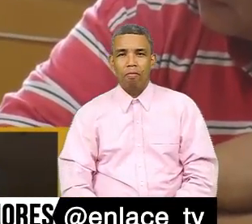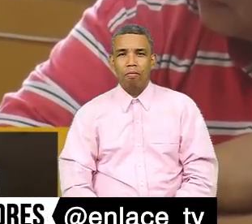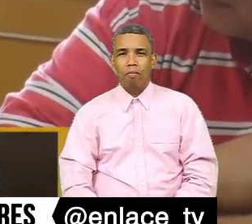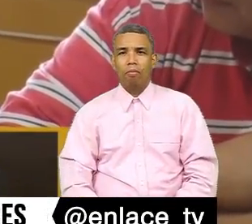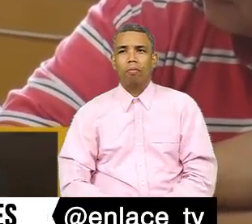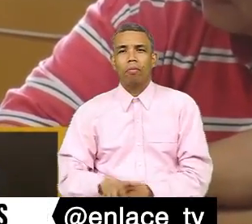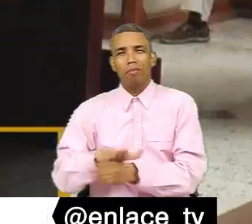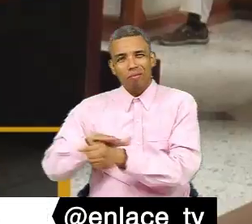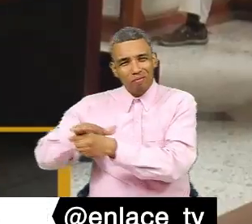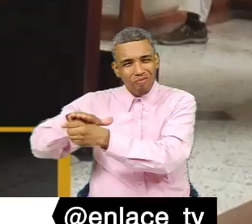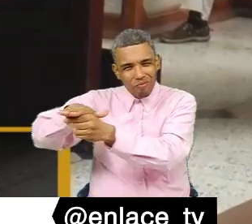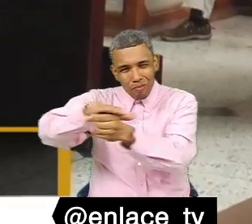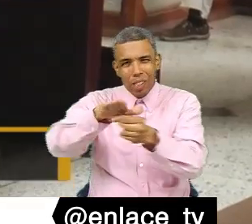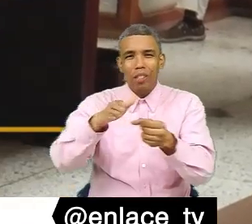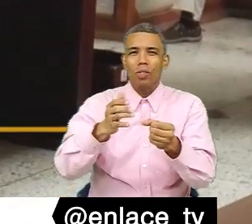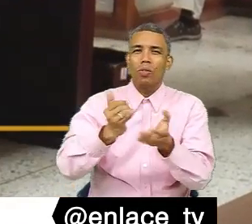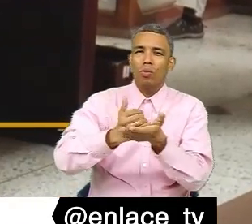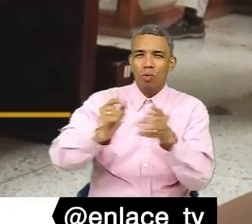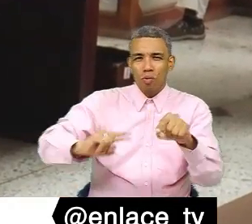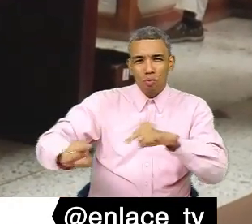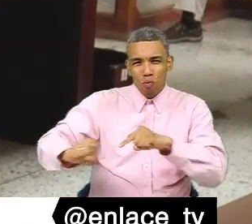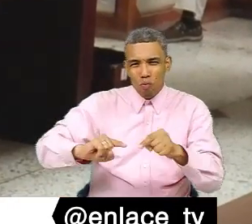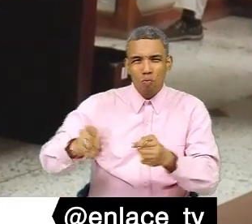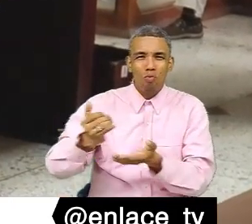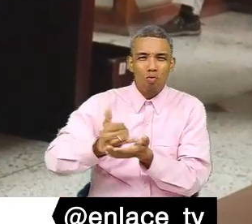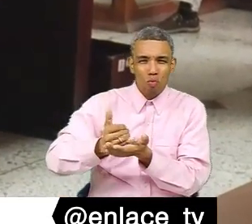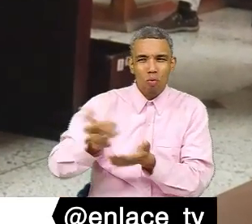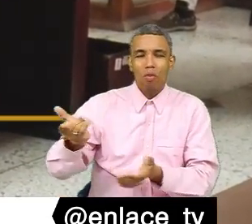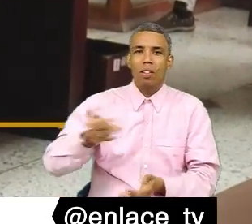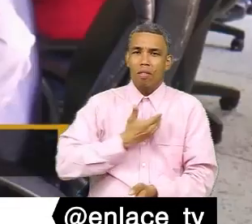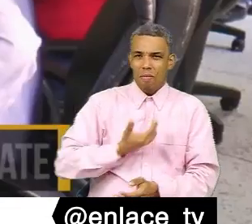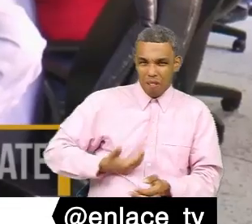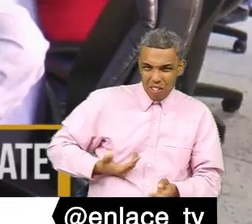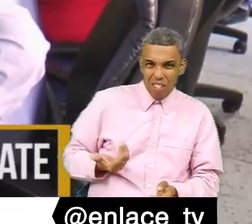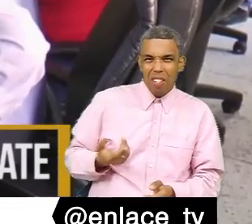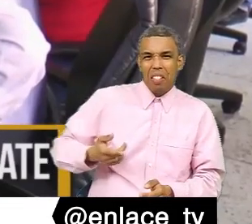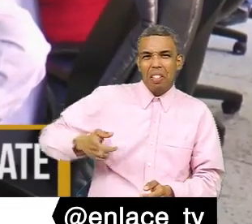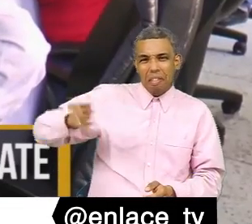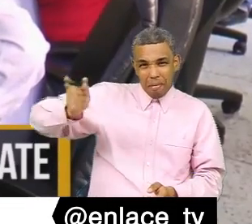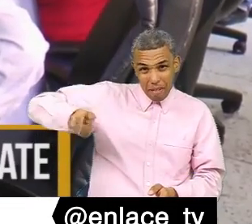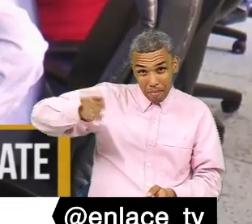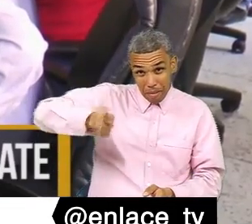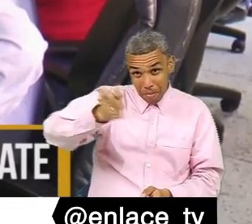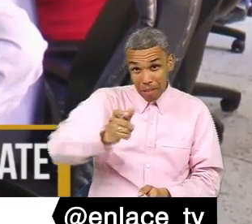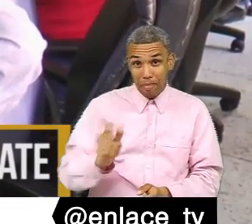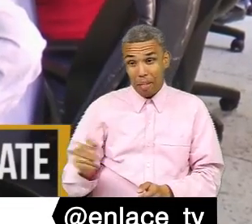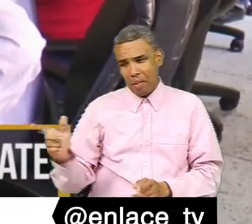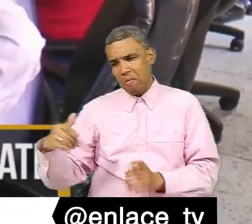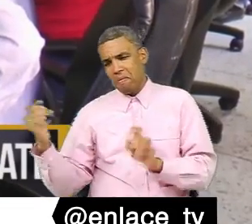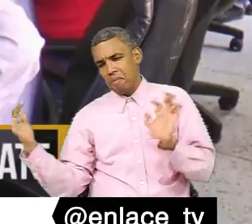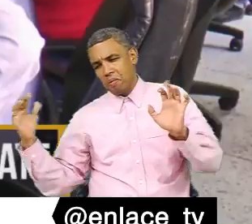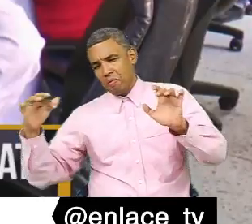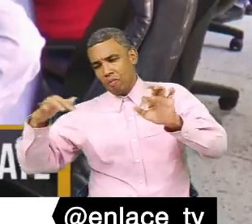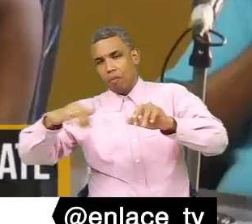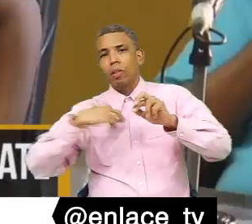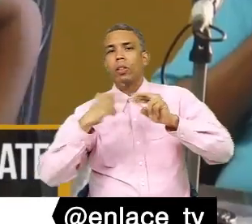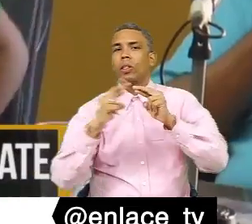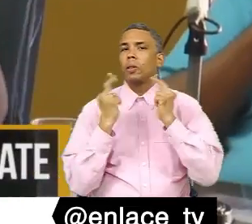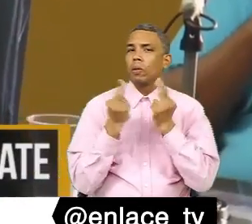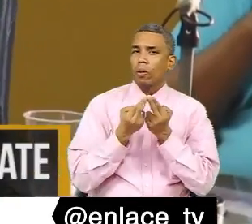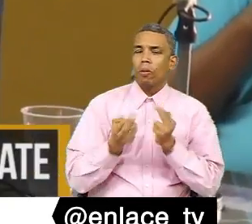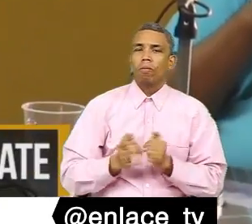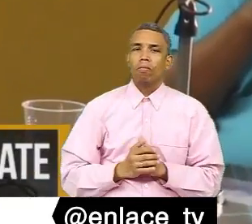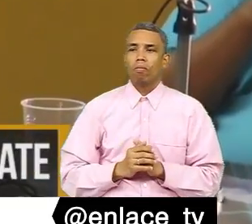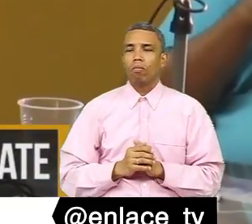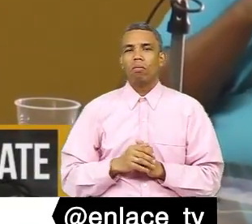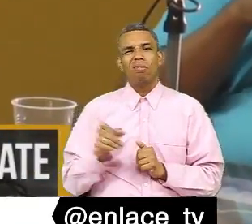acción comunal de la zona urbana y rural de Barranca Bermeja acudieron al llamado hecho por los líderes políticos para discutir públicamente situaciones y